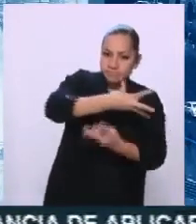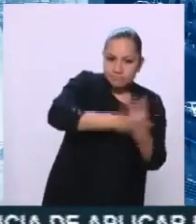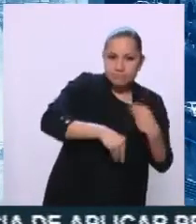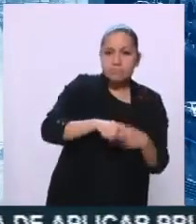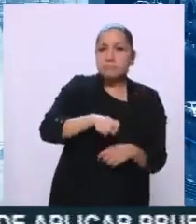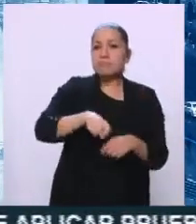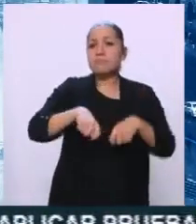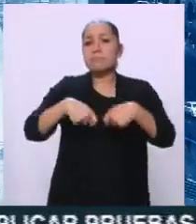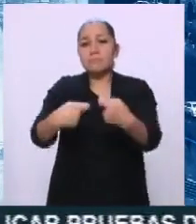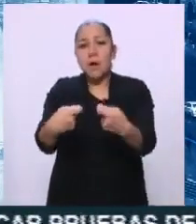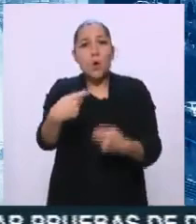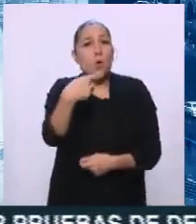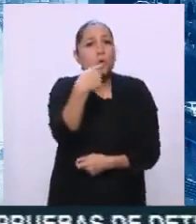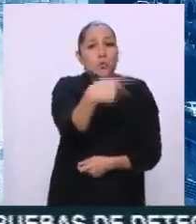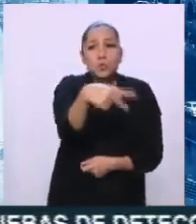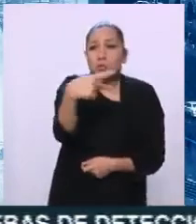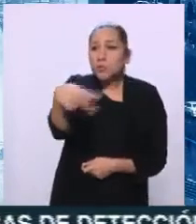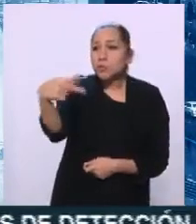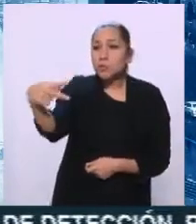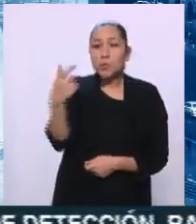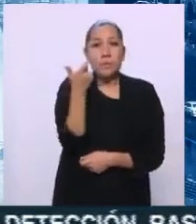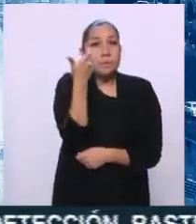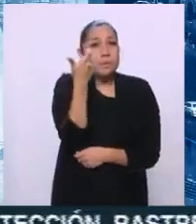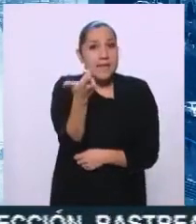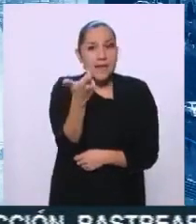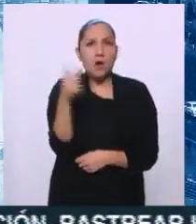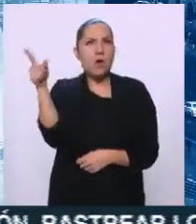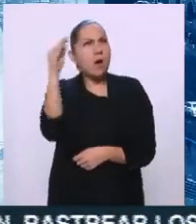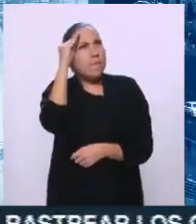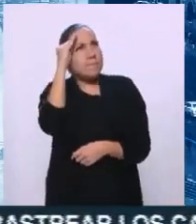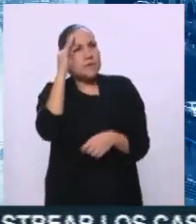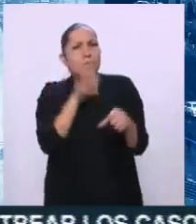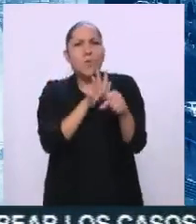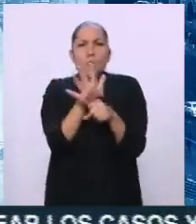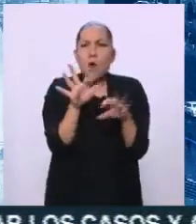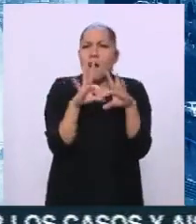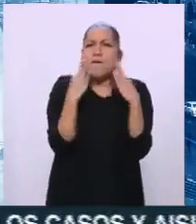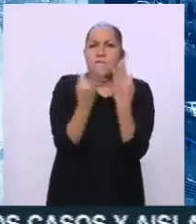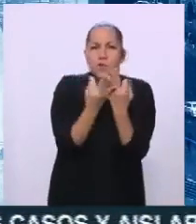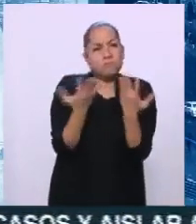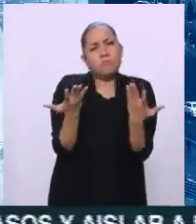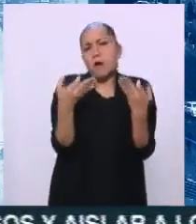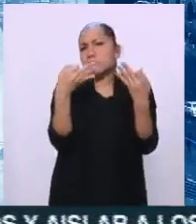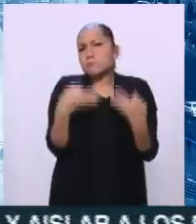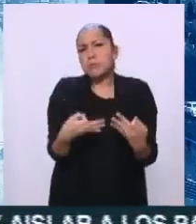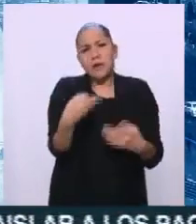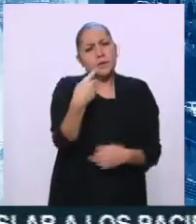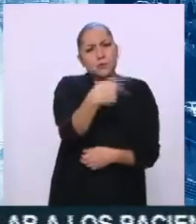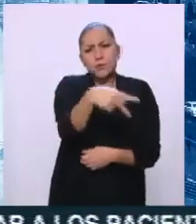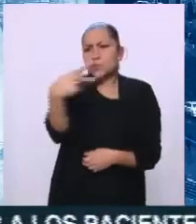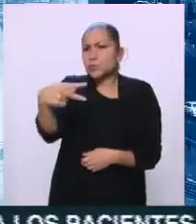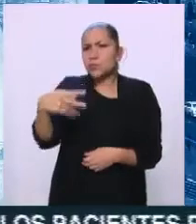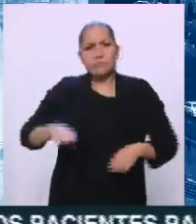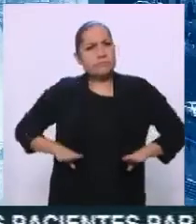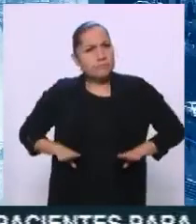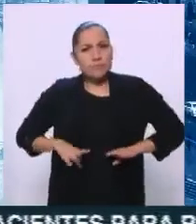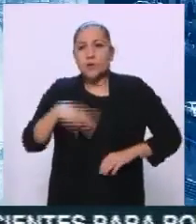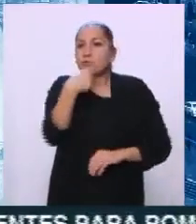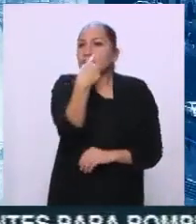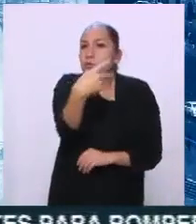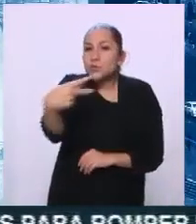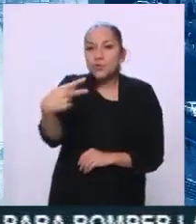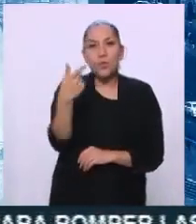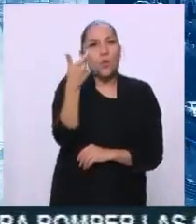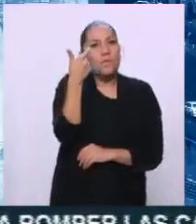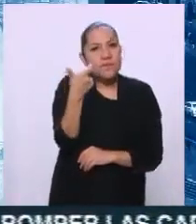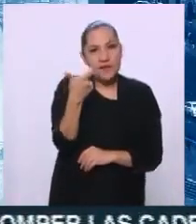la mejor manera que considera hoy posible, para garantizar, por un lado, el bienestar social, la paz. Es un elemento